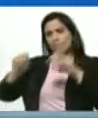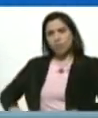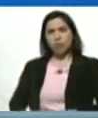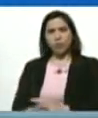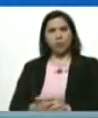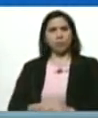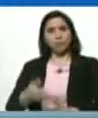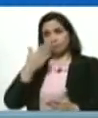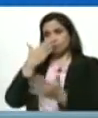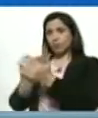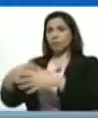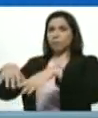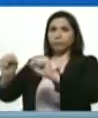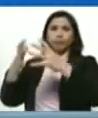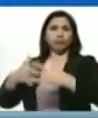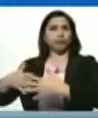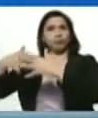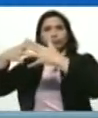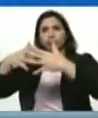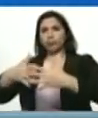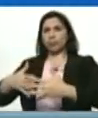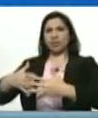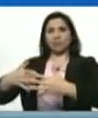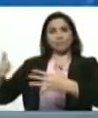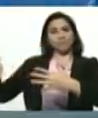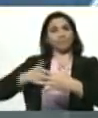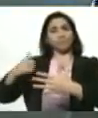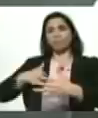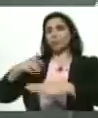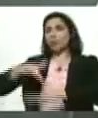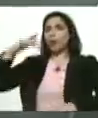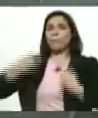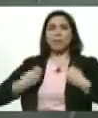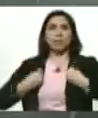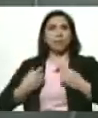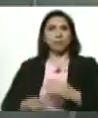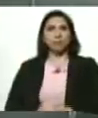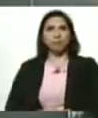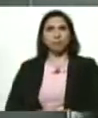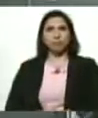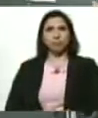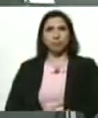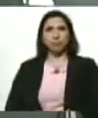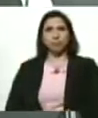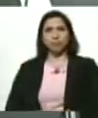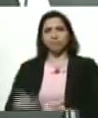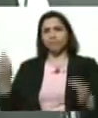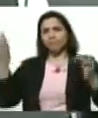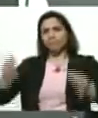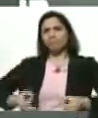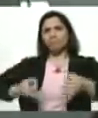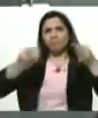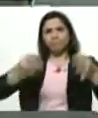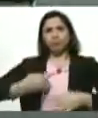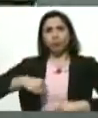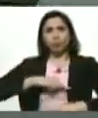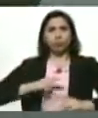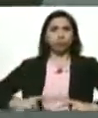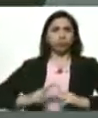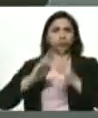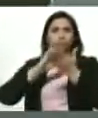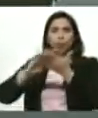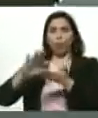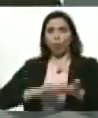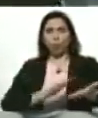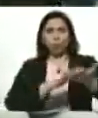al imperialismo norteamericano en las circunstancias en los que vivir y siempre conseguiremos soluciones